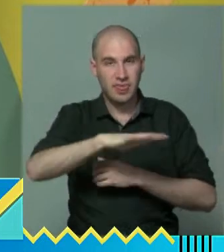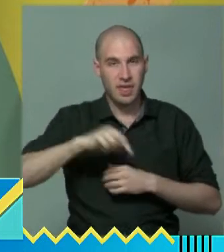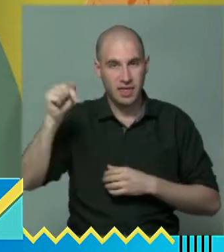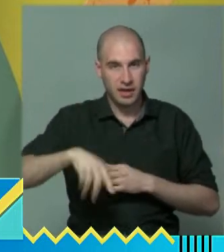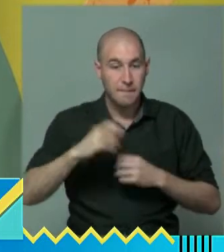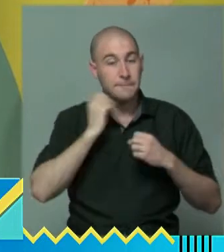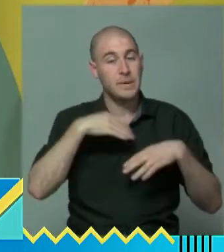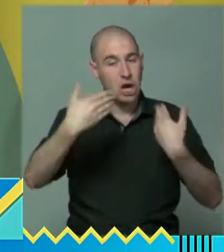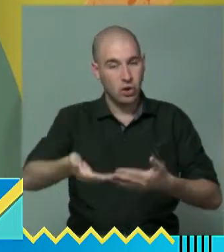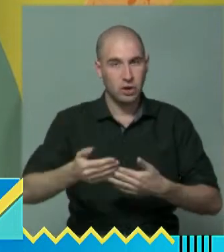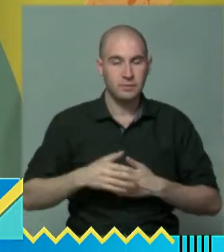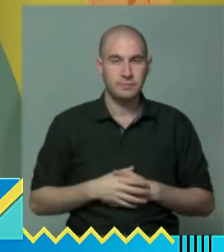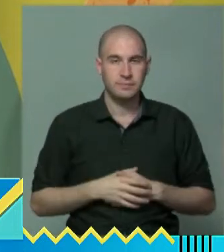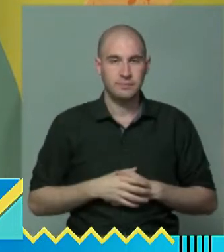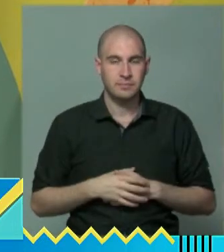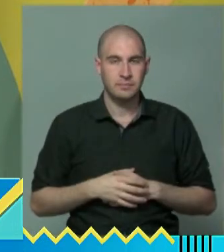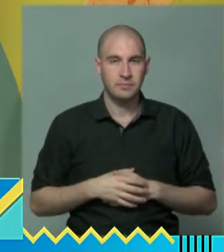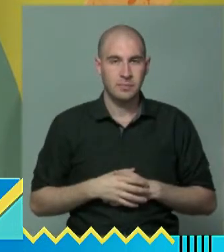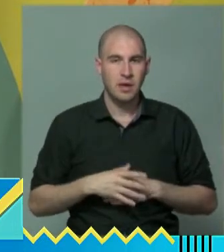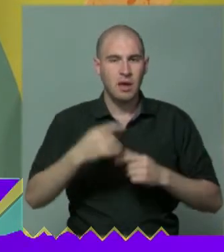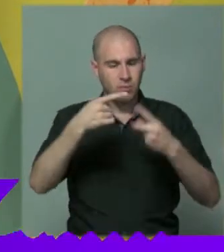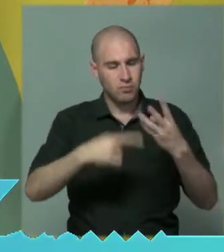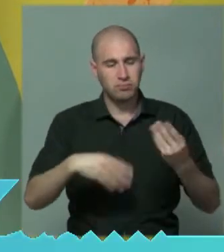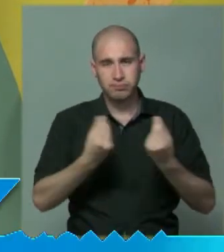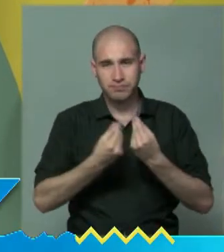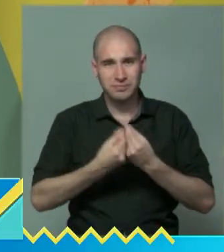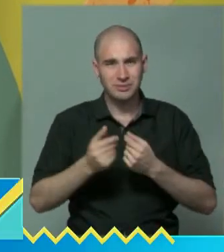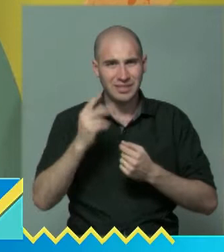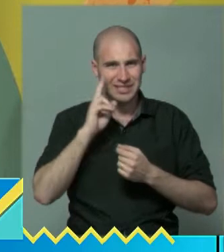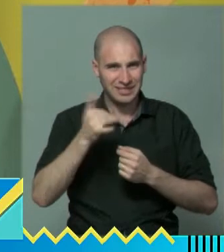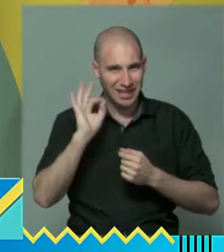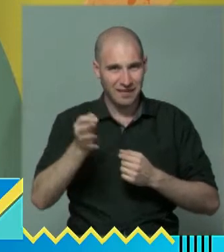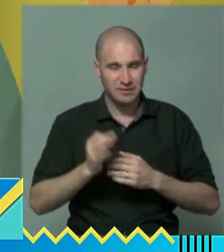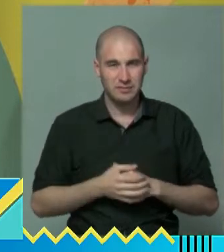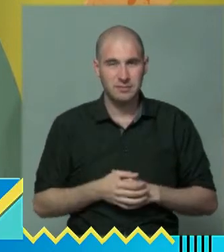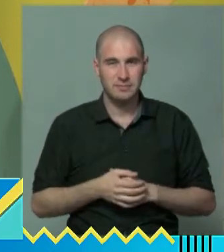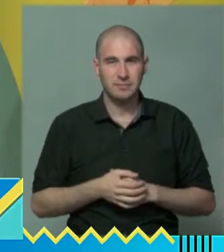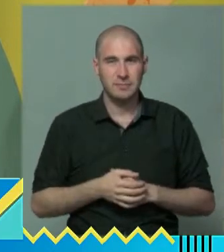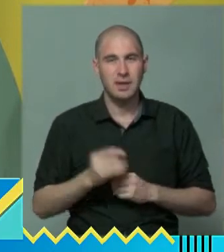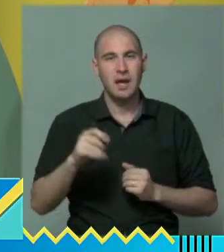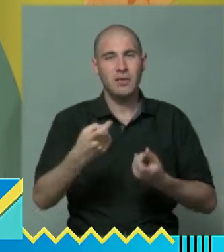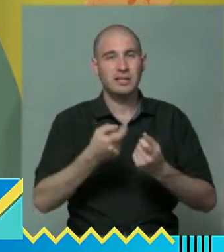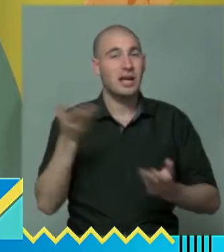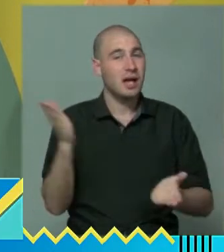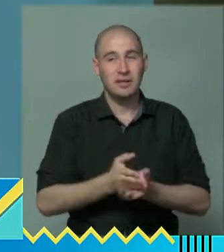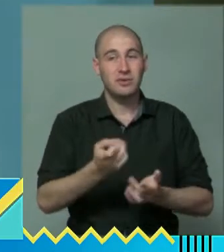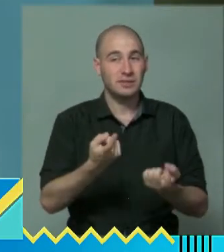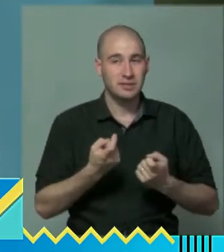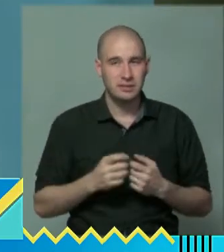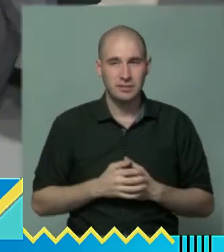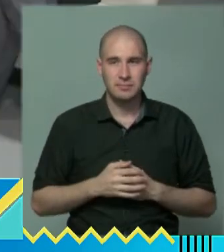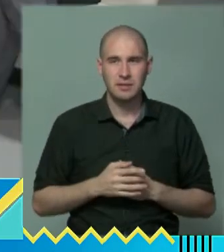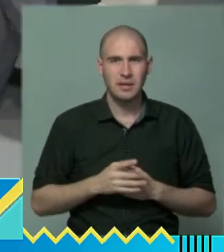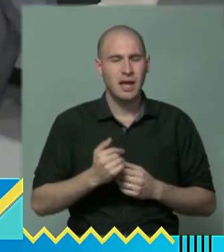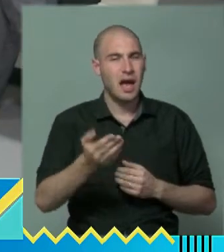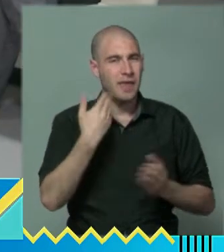justamente mejorar, que hay muchos hechos que hemos visto que necesitan tener un castigo. Seguro. Sí, recién